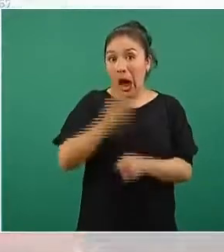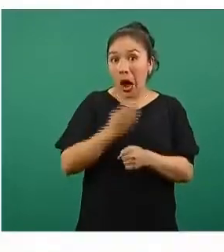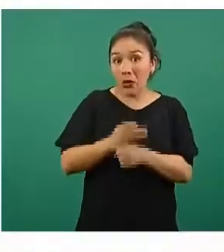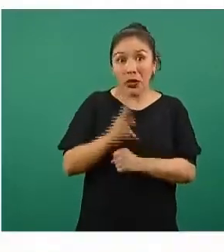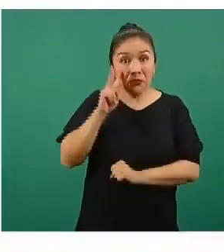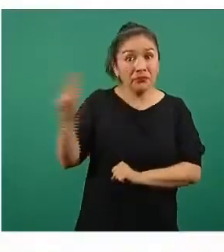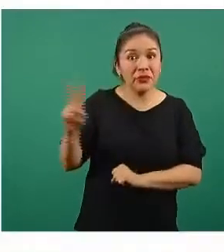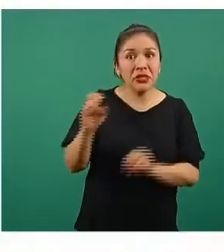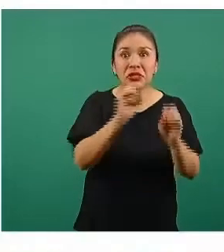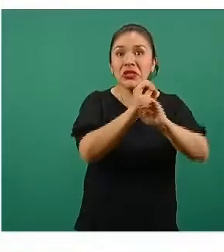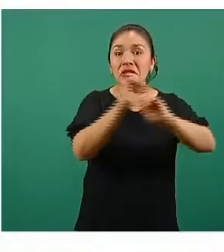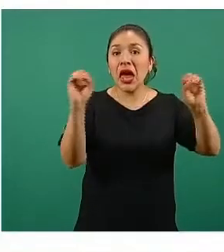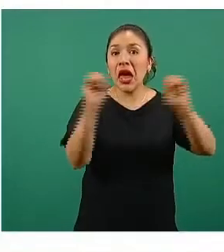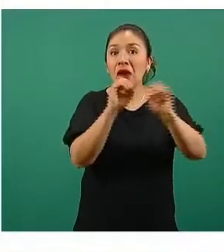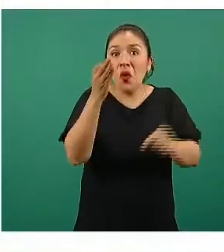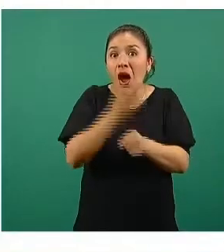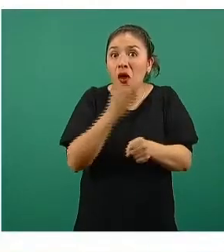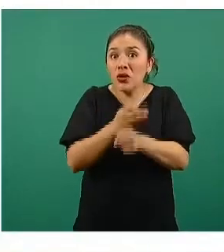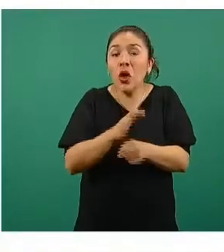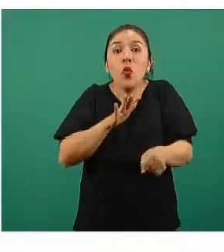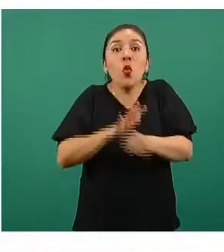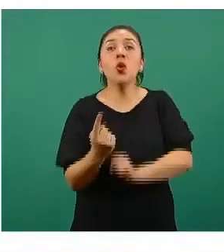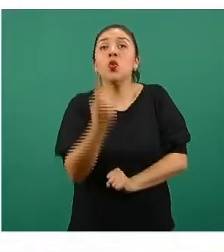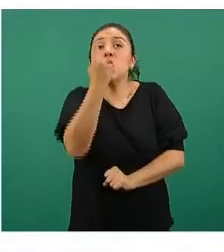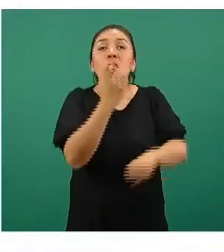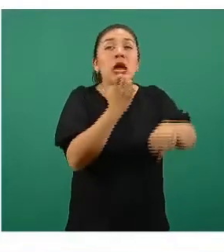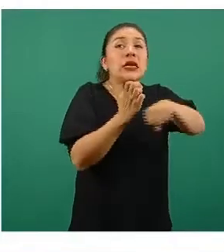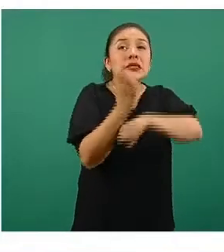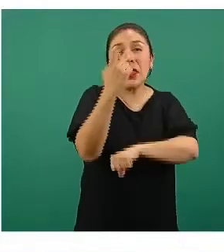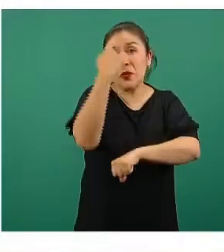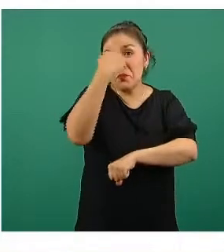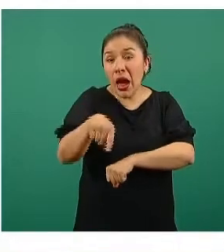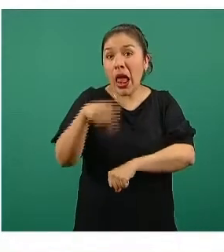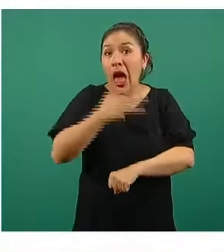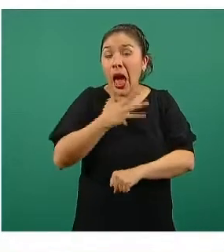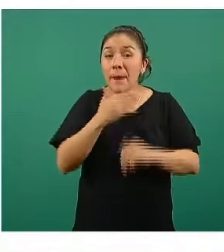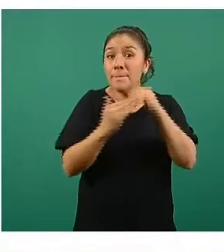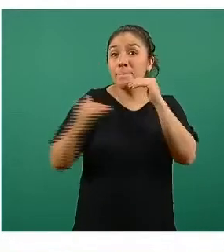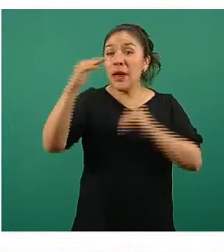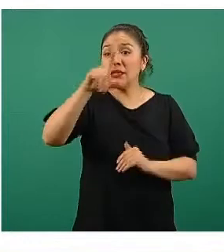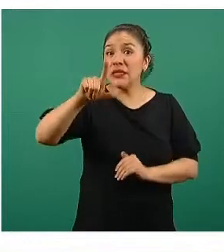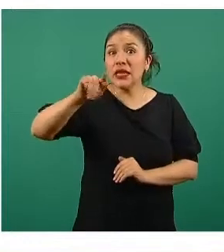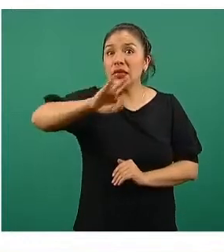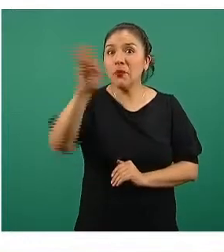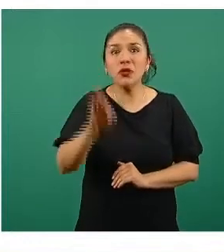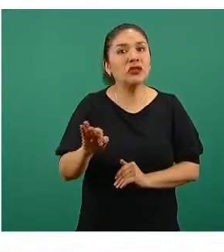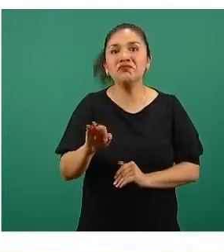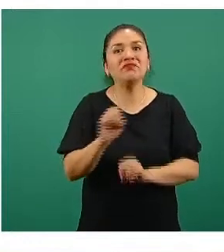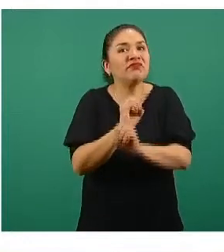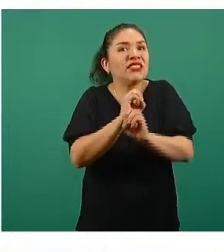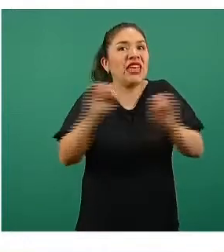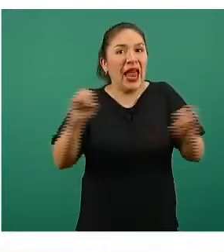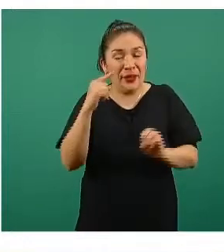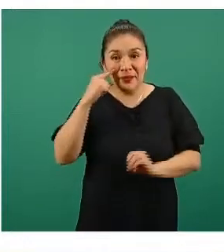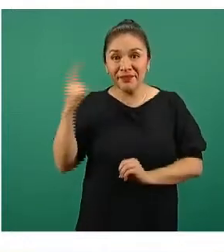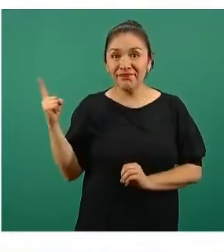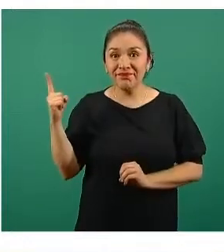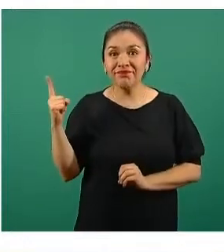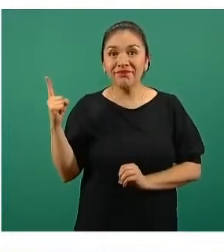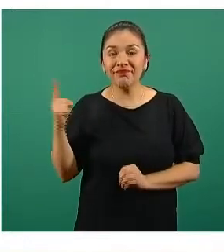hay ahorita ningún estado de la República que reporte más del 70%